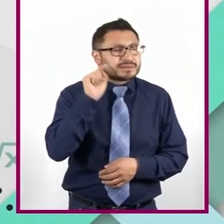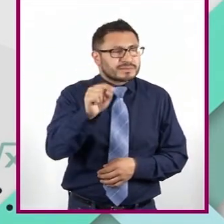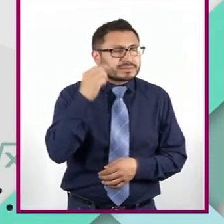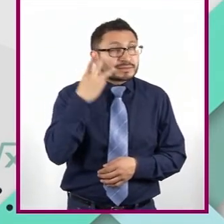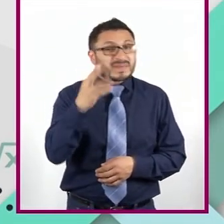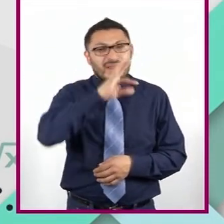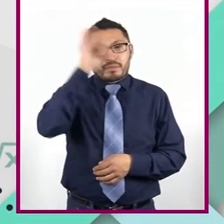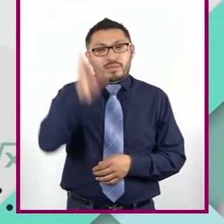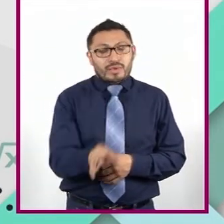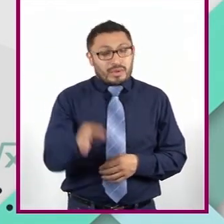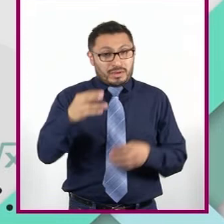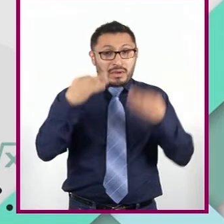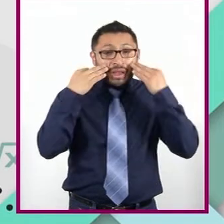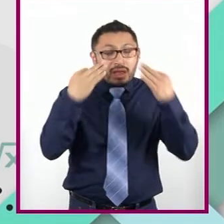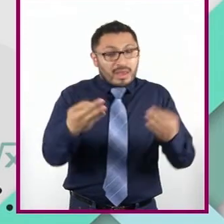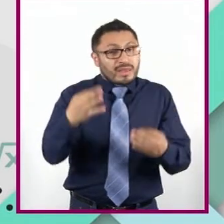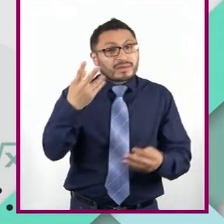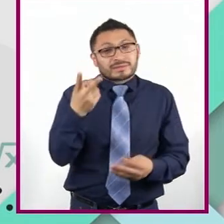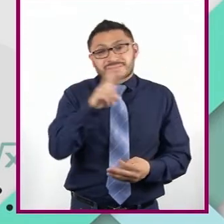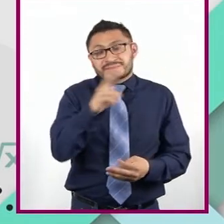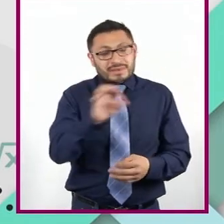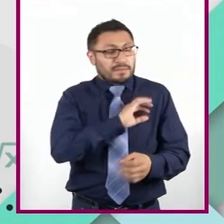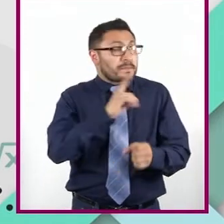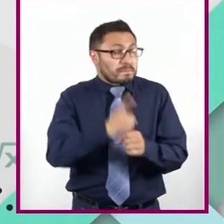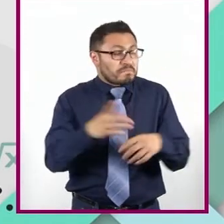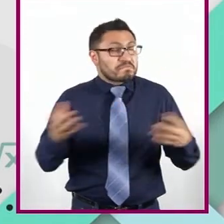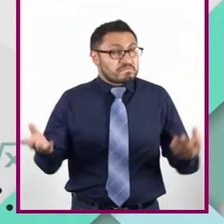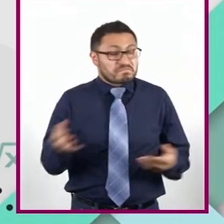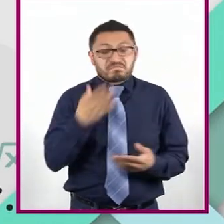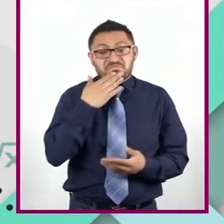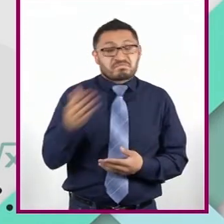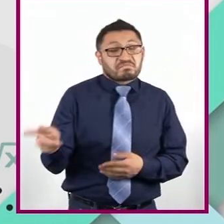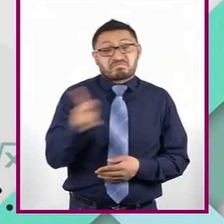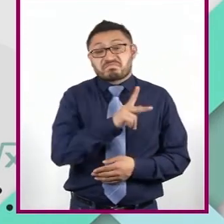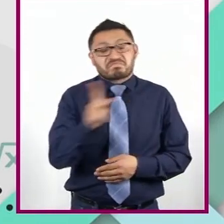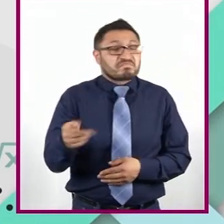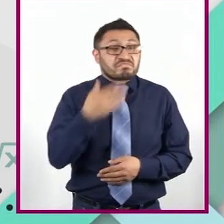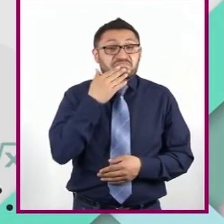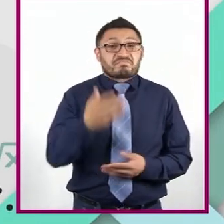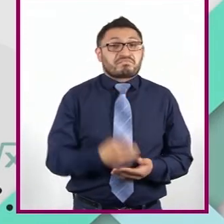25.3%. Podemos observar que ambas probabilidades son muy parecidas.